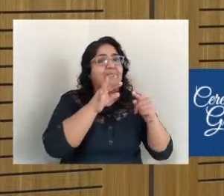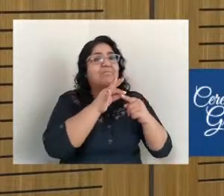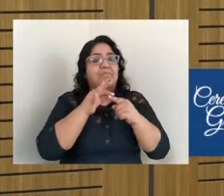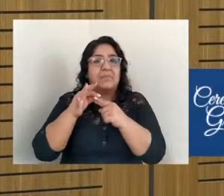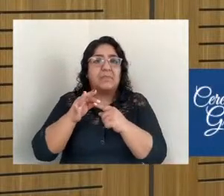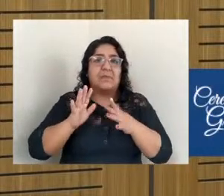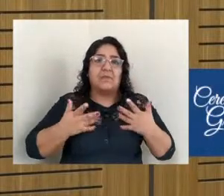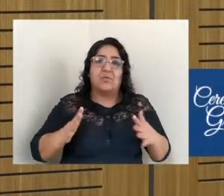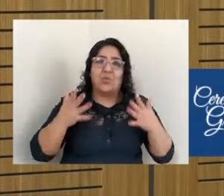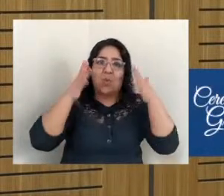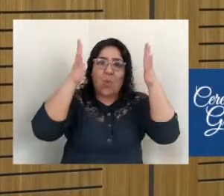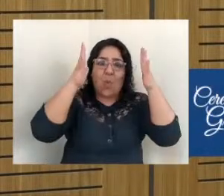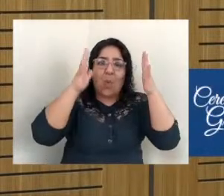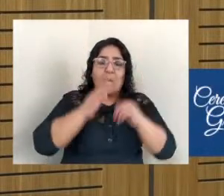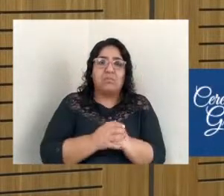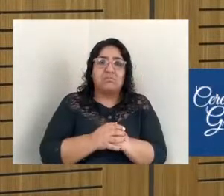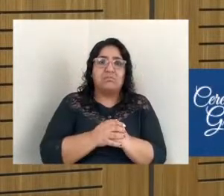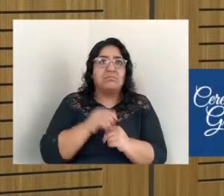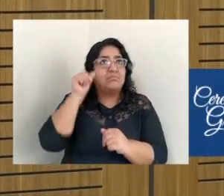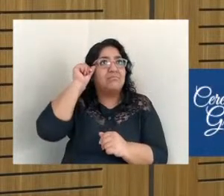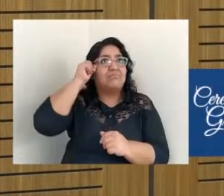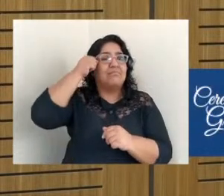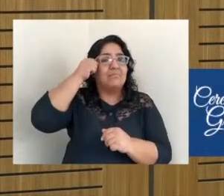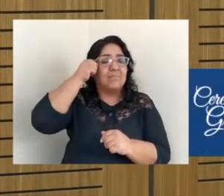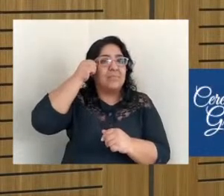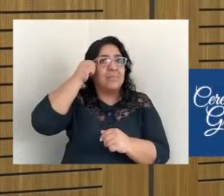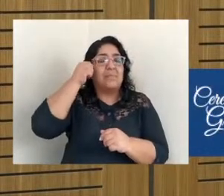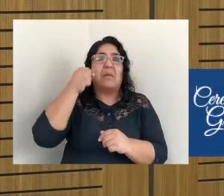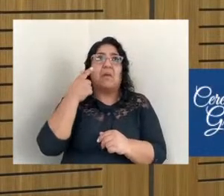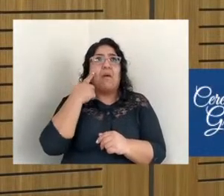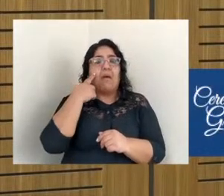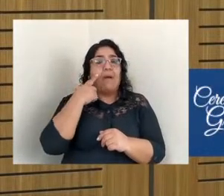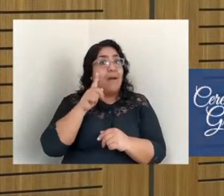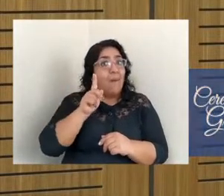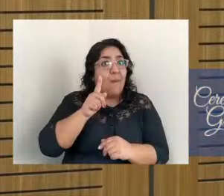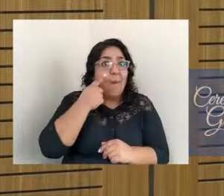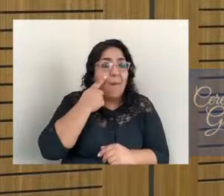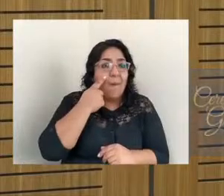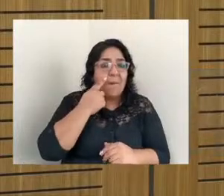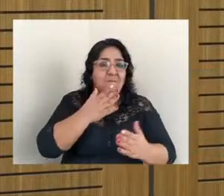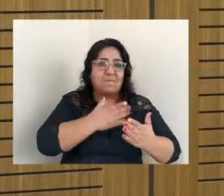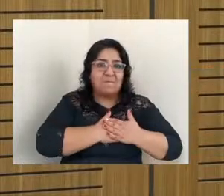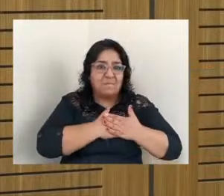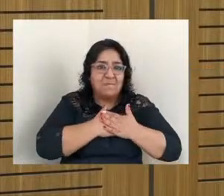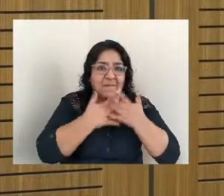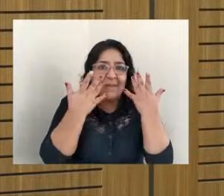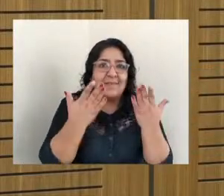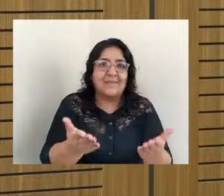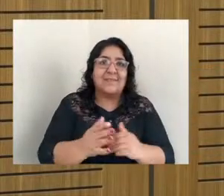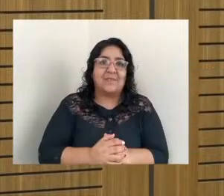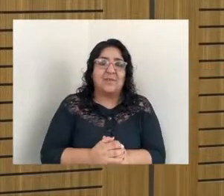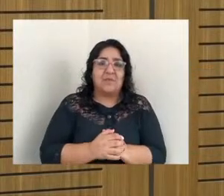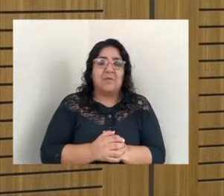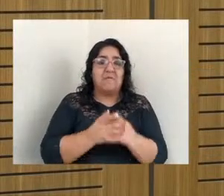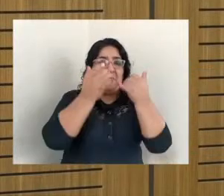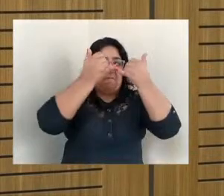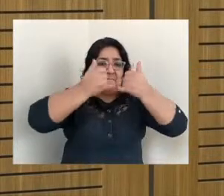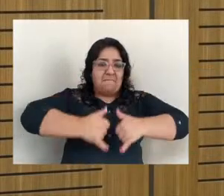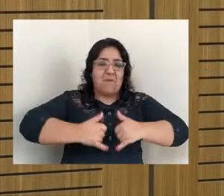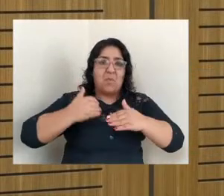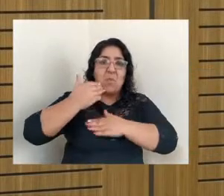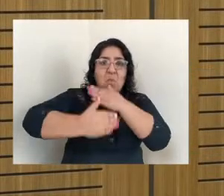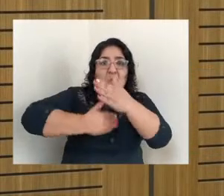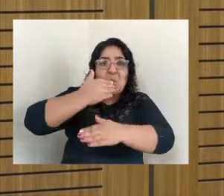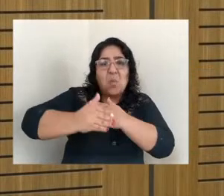celebrar y hacer un alto para decirles a nuestros egresados felicitaciones. Felicitaciones por haber culminado este